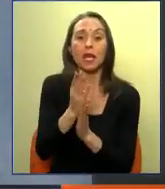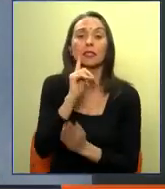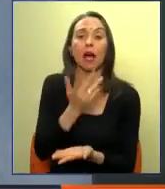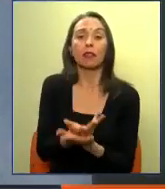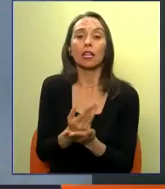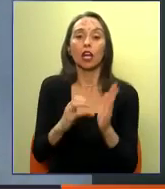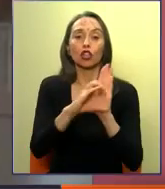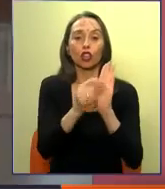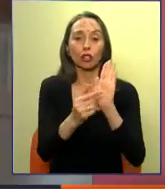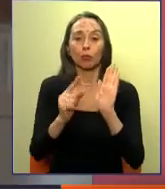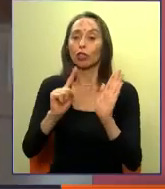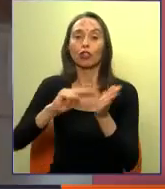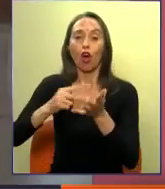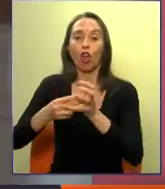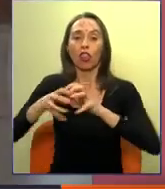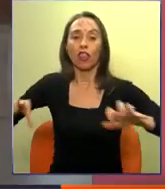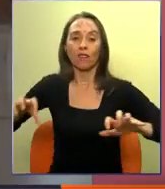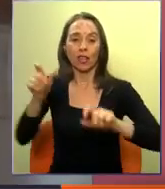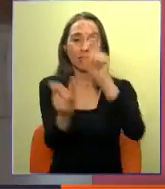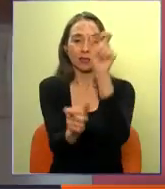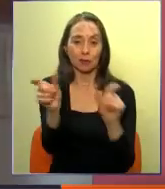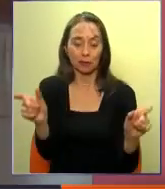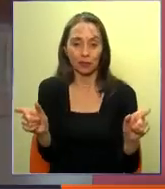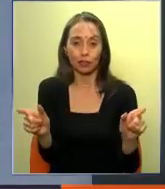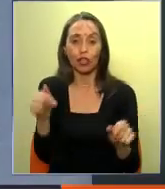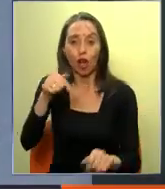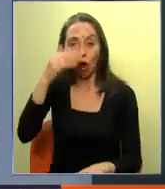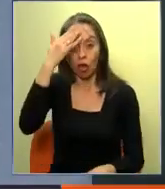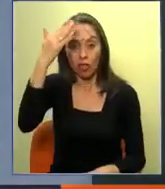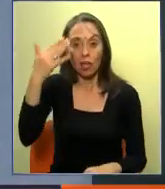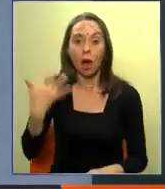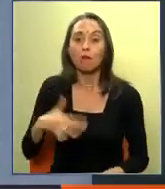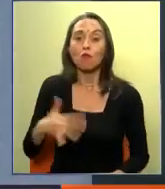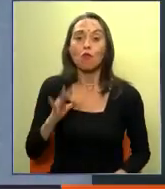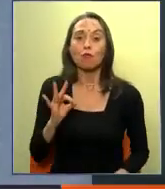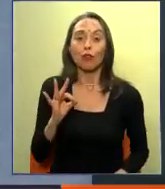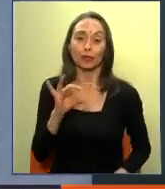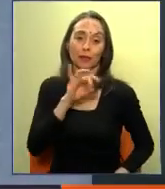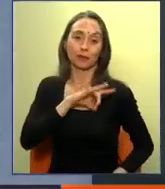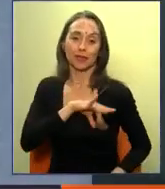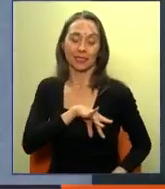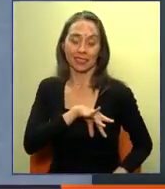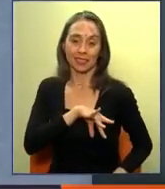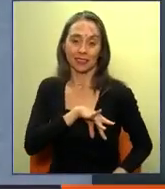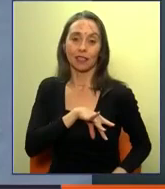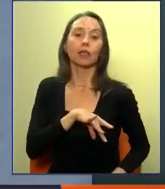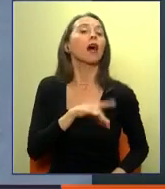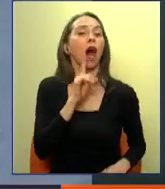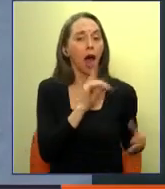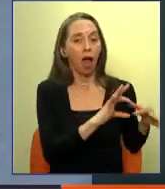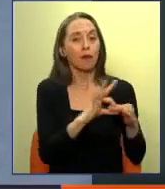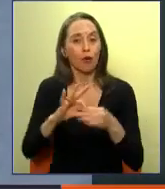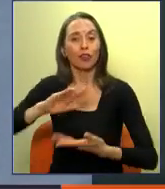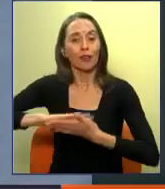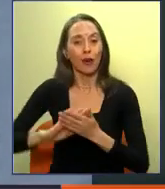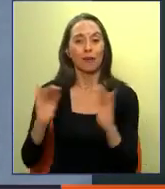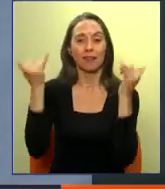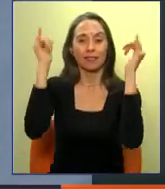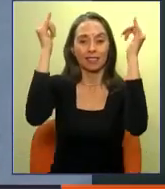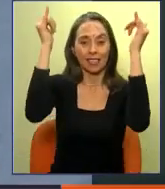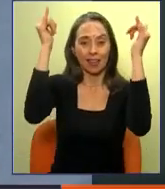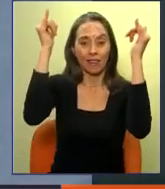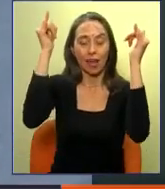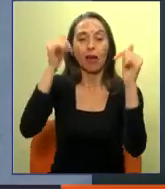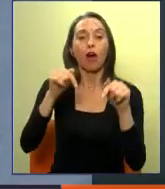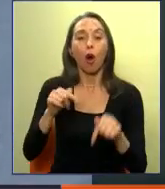ya no nos divide. Este es un día muy grande para Chile. Tenemos razones para celebrar. Tenemos